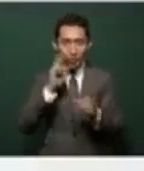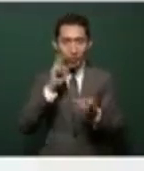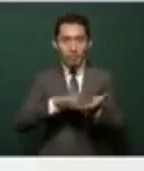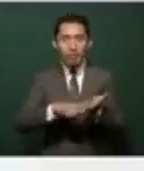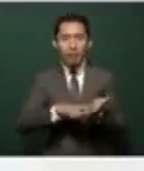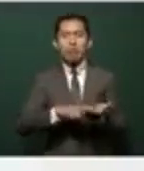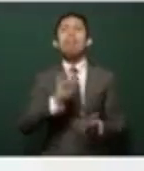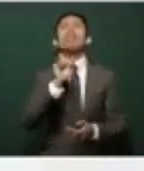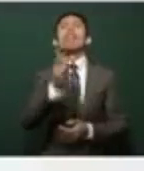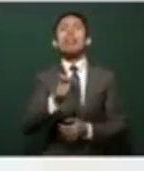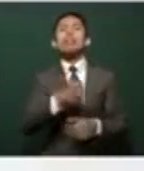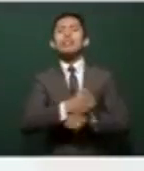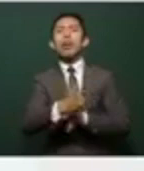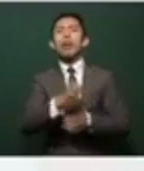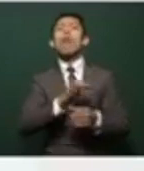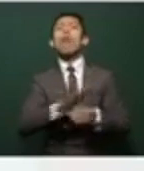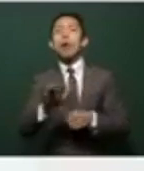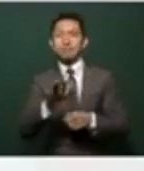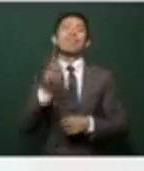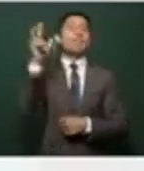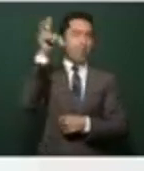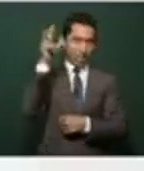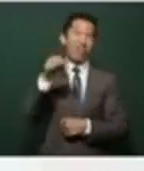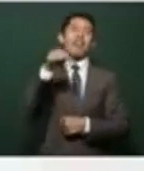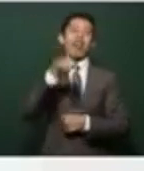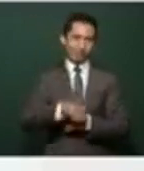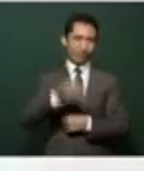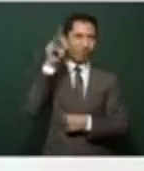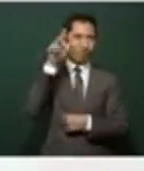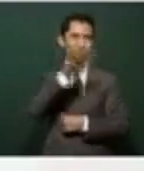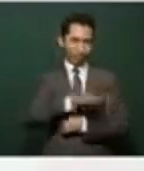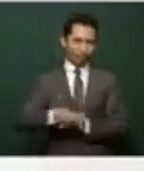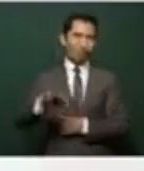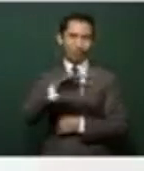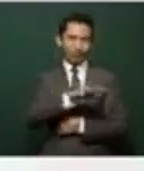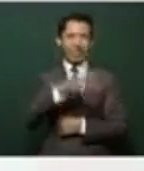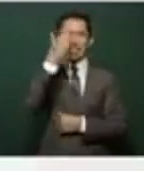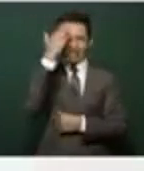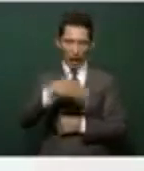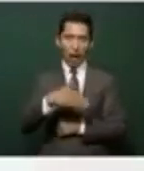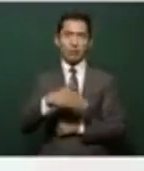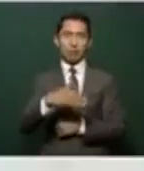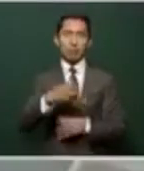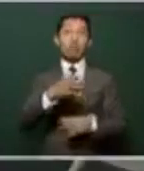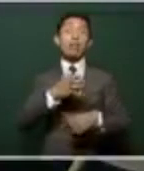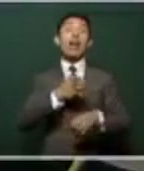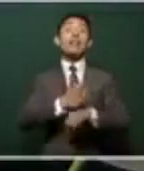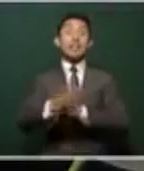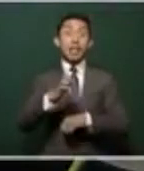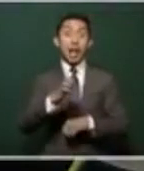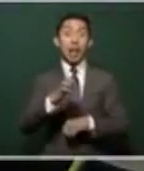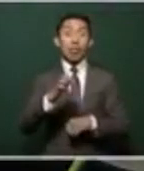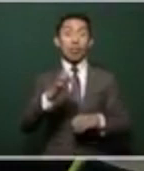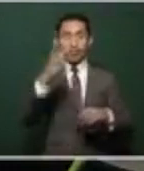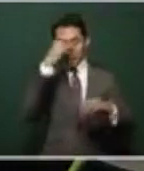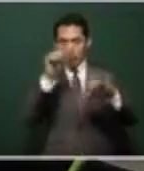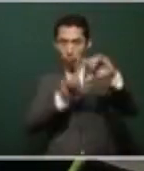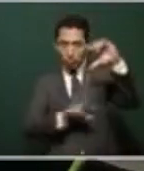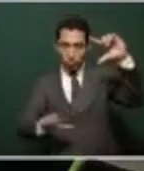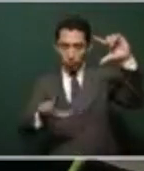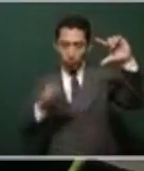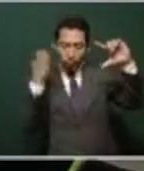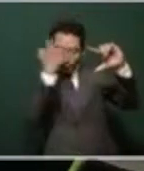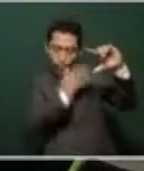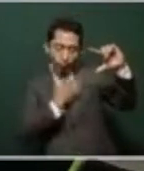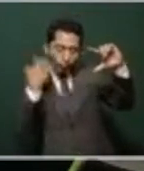estado de Hidalgo. Como refería, ya nos han catalogado entre los 5 estados con